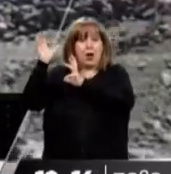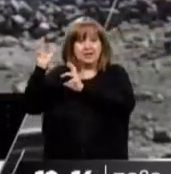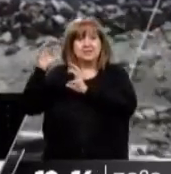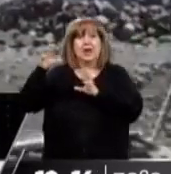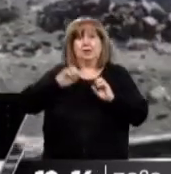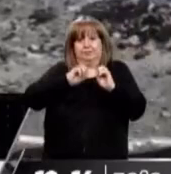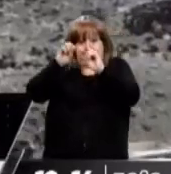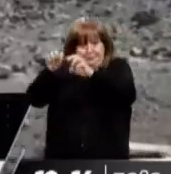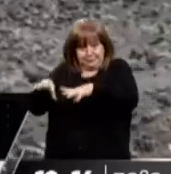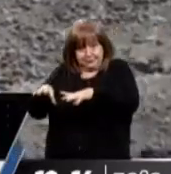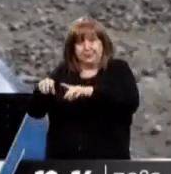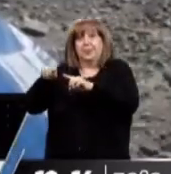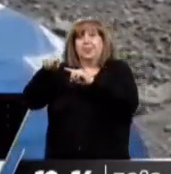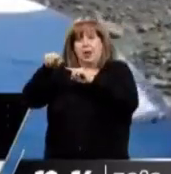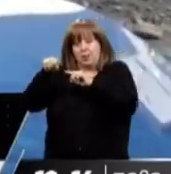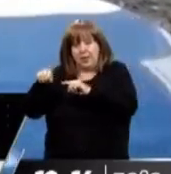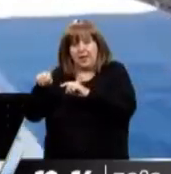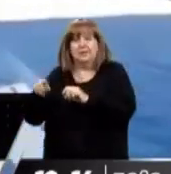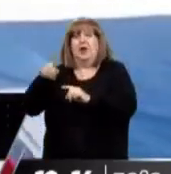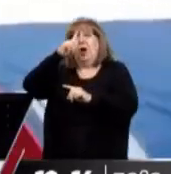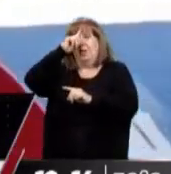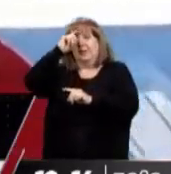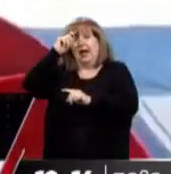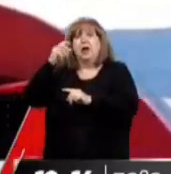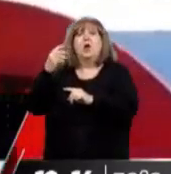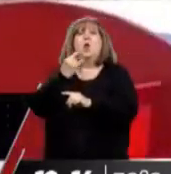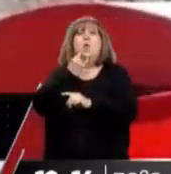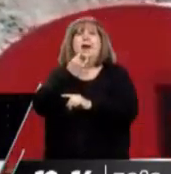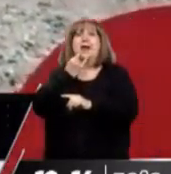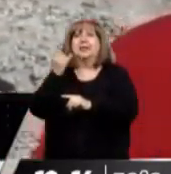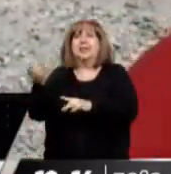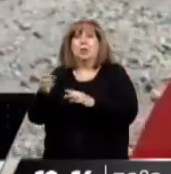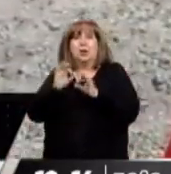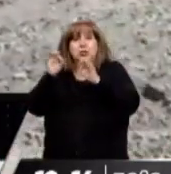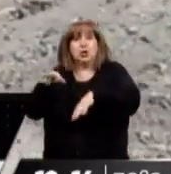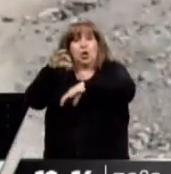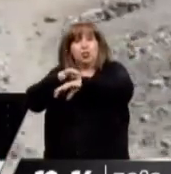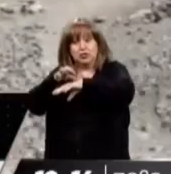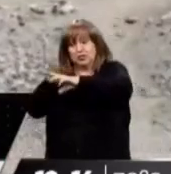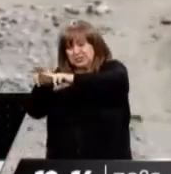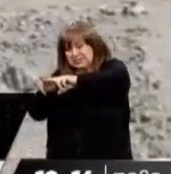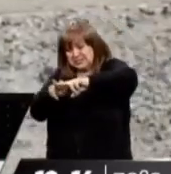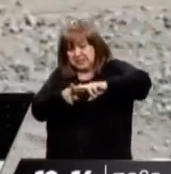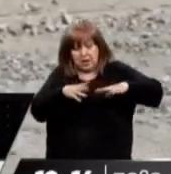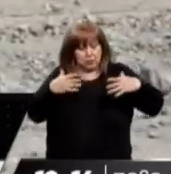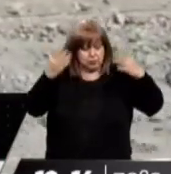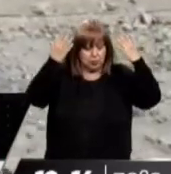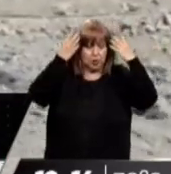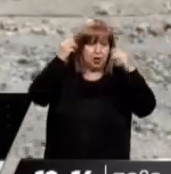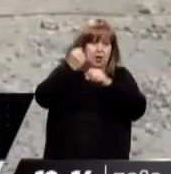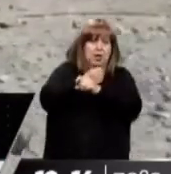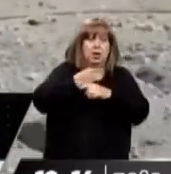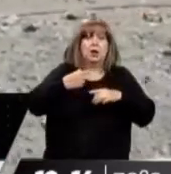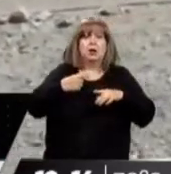el personal sanitario, bueno, con bastante politraumatizado, estructura base de cráneo